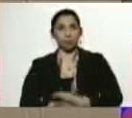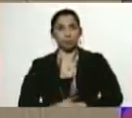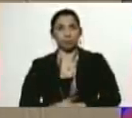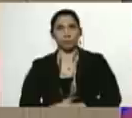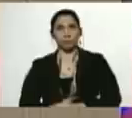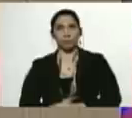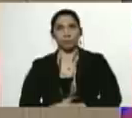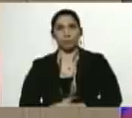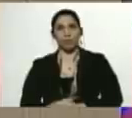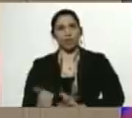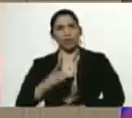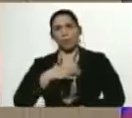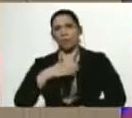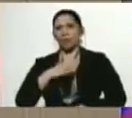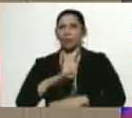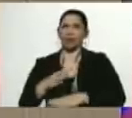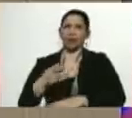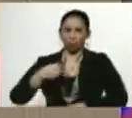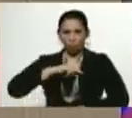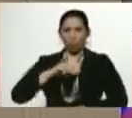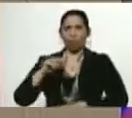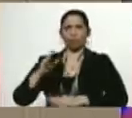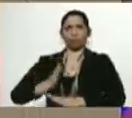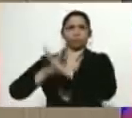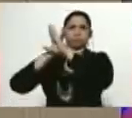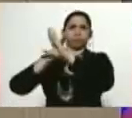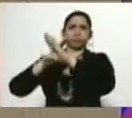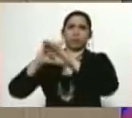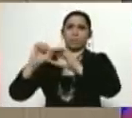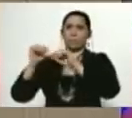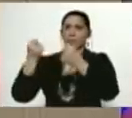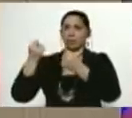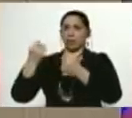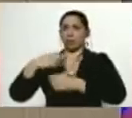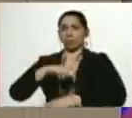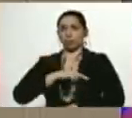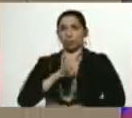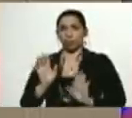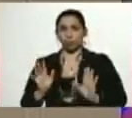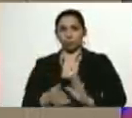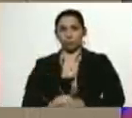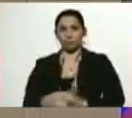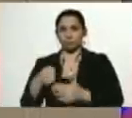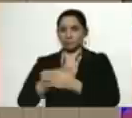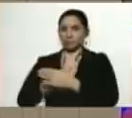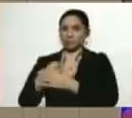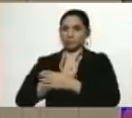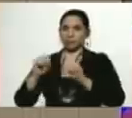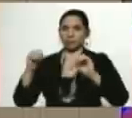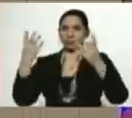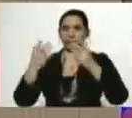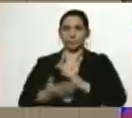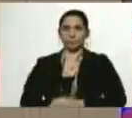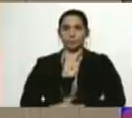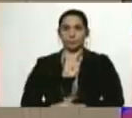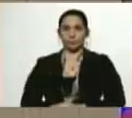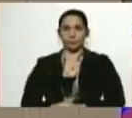no porque nos bloquean, van a impedir que nosotros luchemos y venzamos